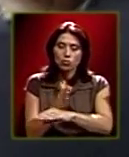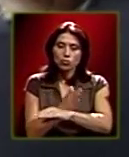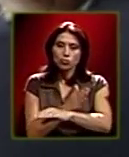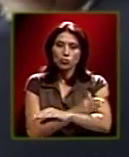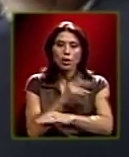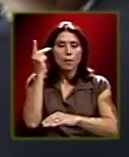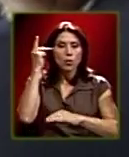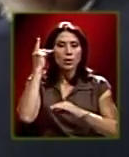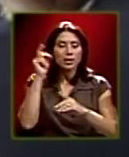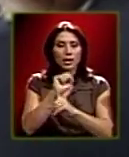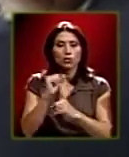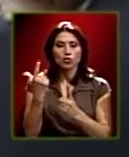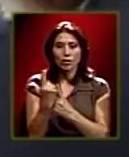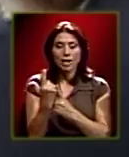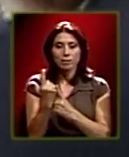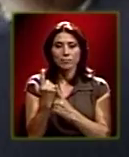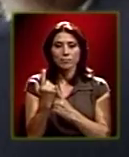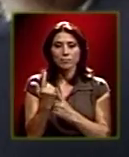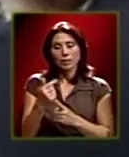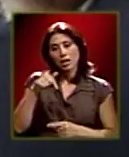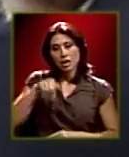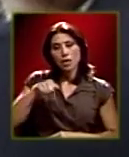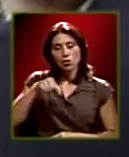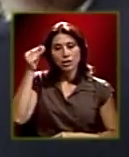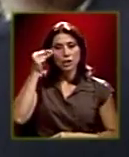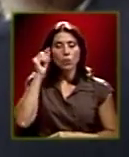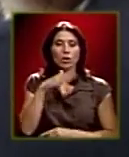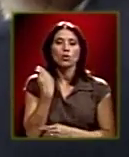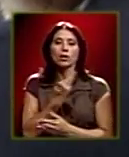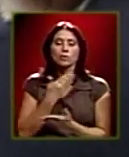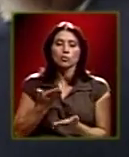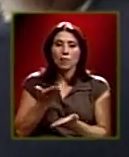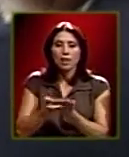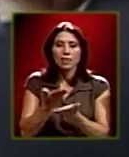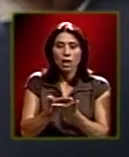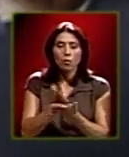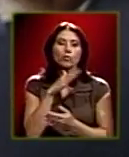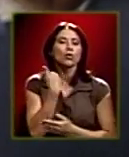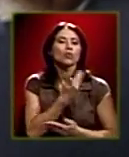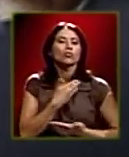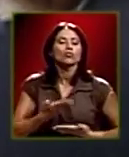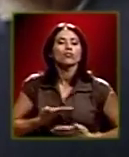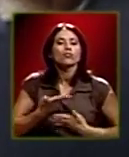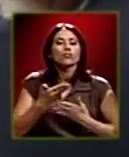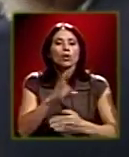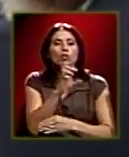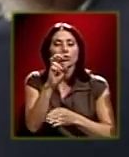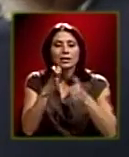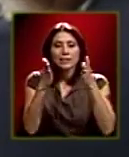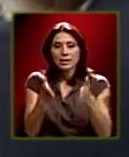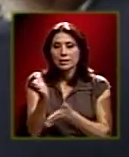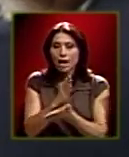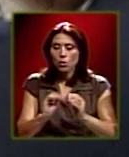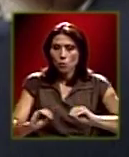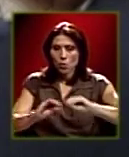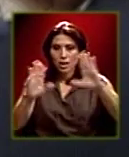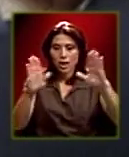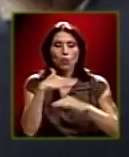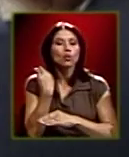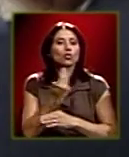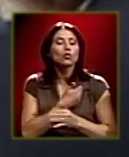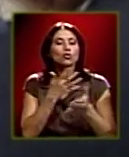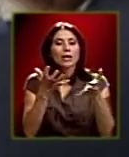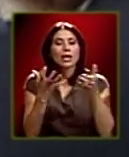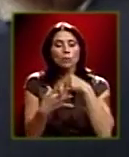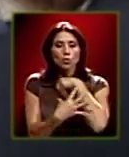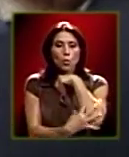política social, que es lo que este gobierno pues hemos planteado. Nuestra oferta a los costarricenses fue muy clara. Queremos reducir la pobreza